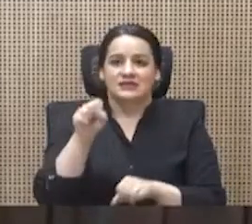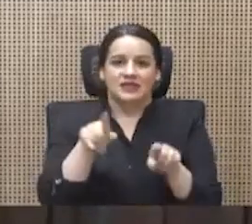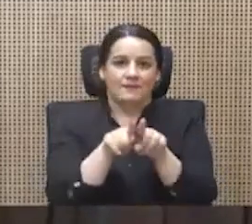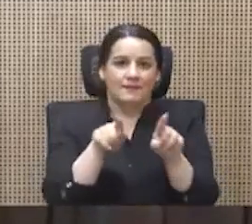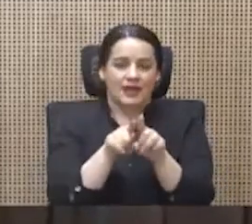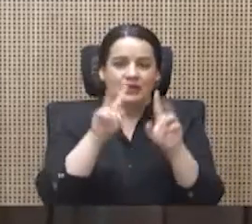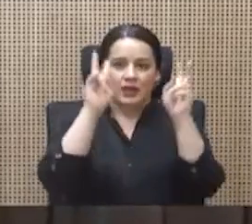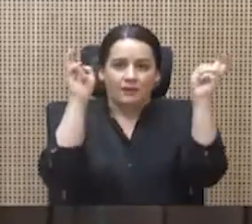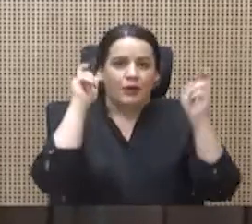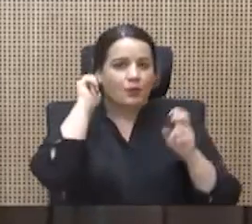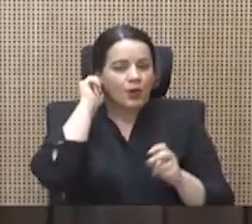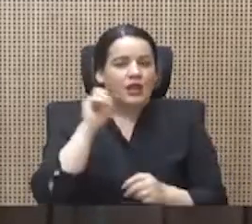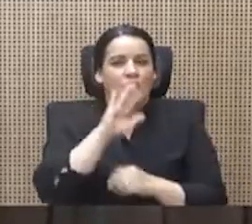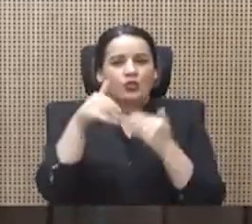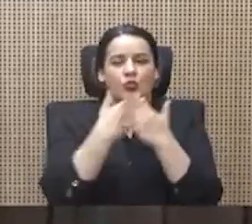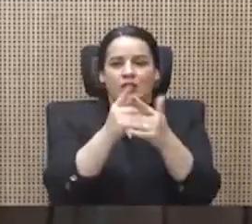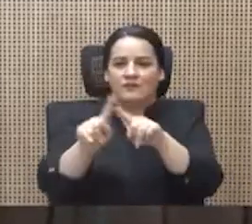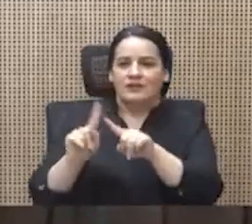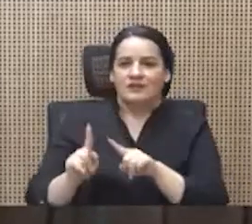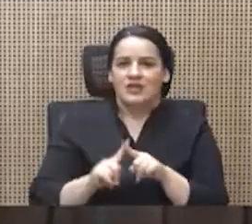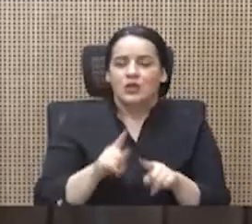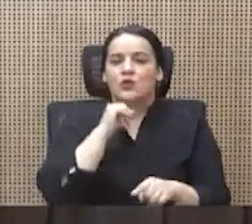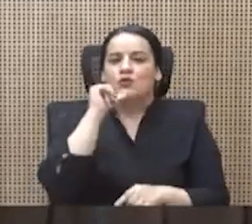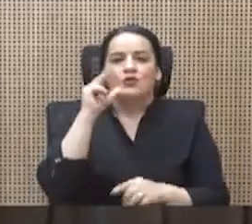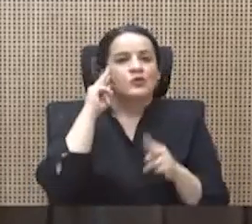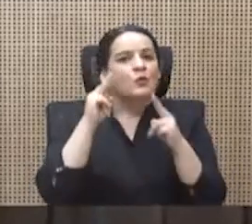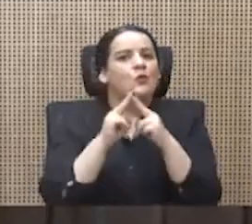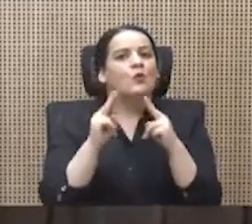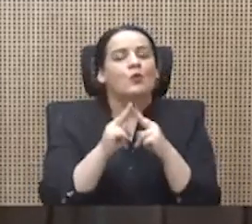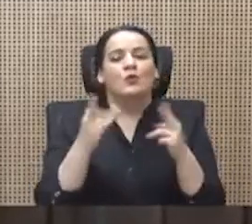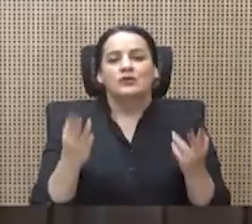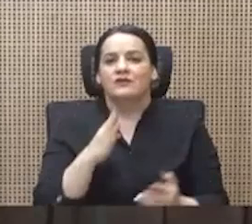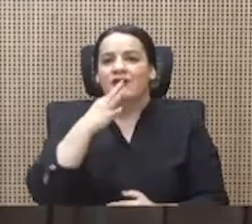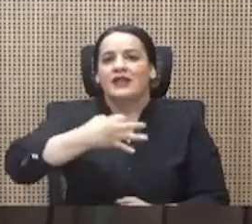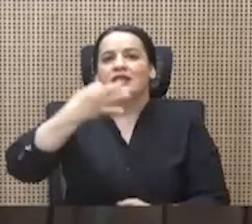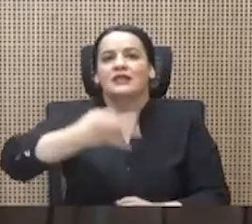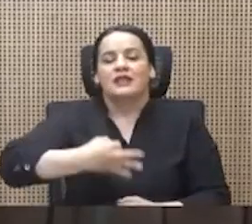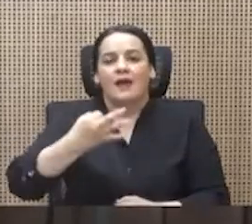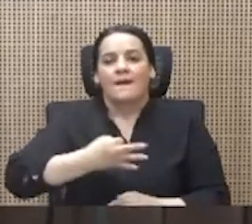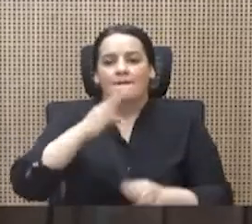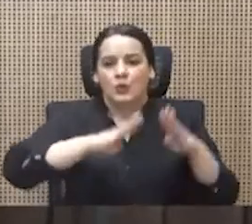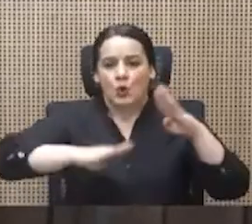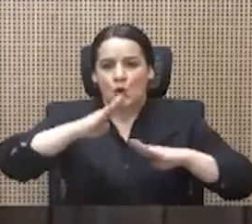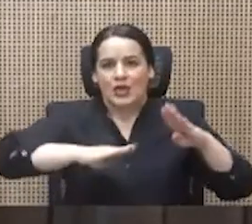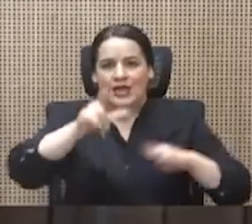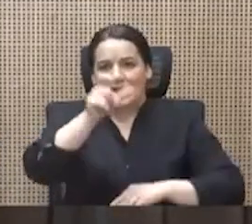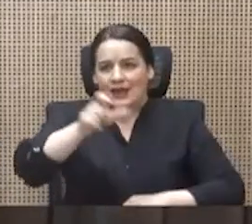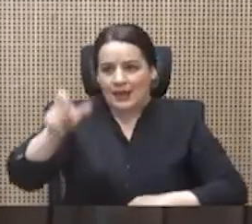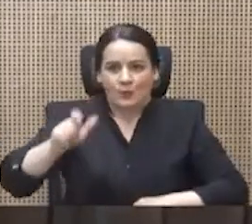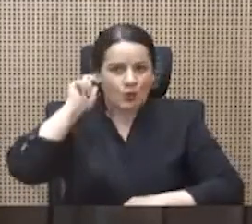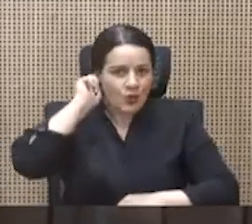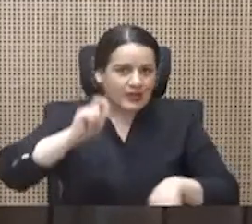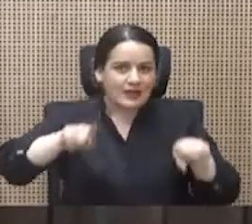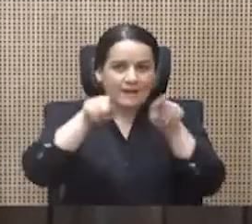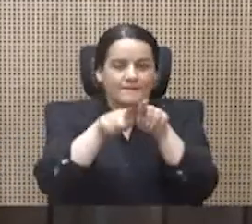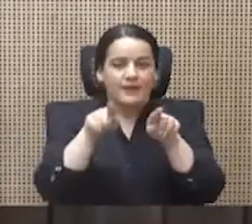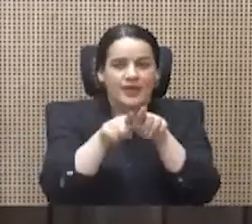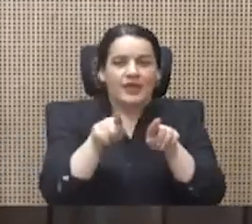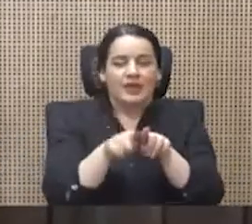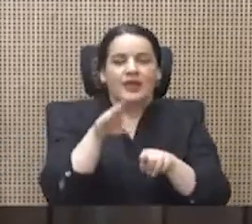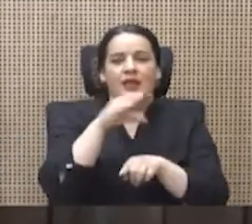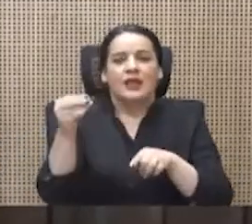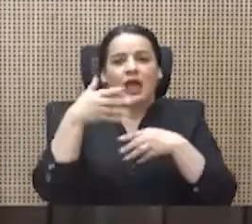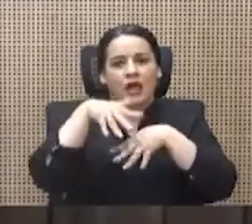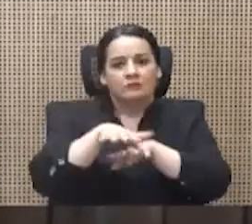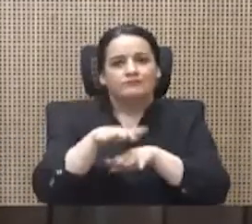desconoce Perdón la realidad biológica de las mujeres y la educación sexual integral dónde básicamente lo que se promueve